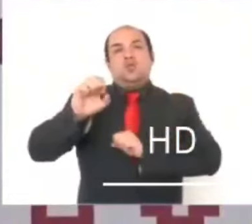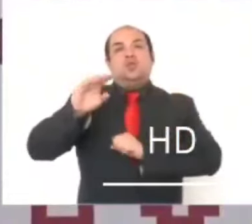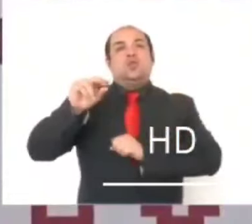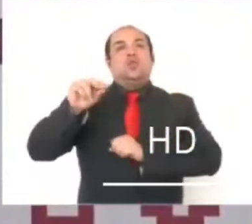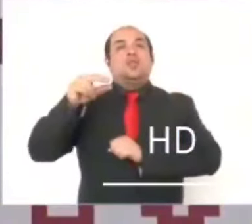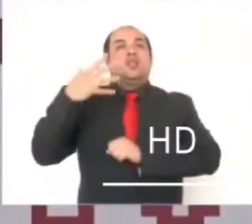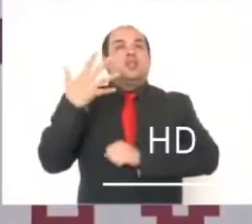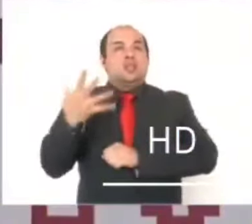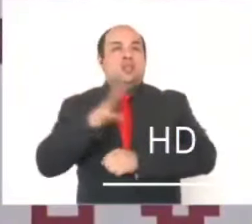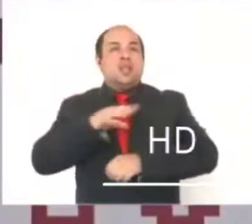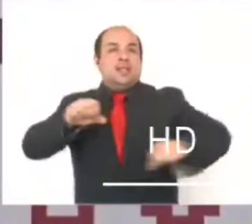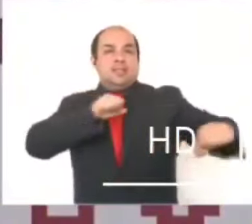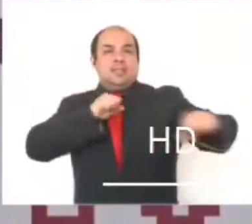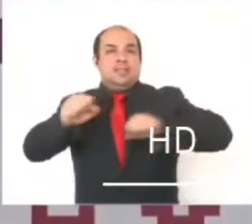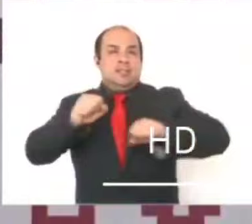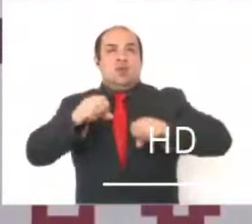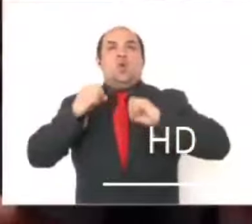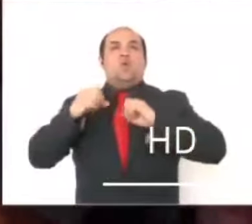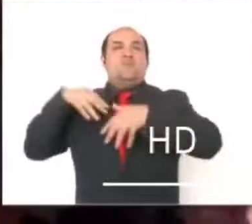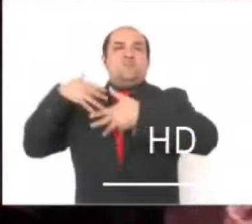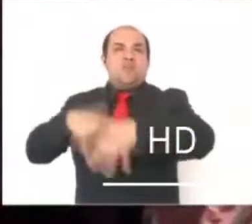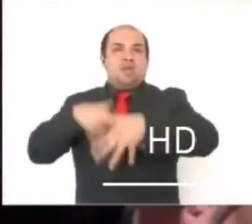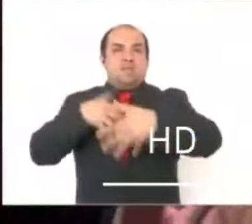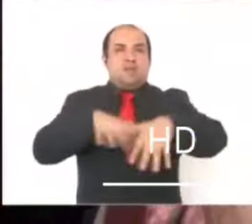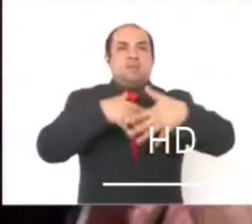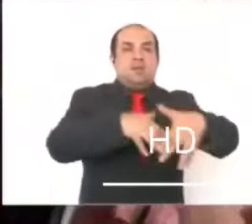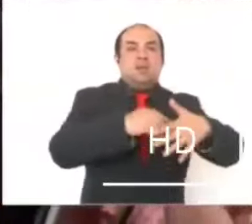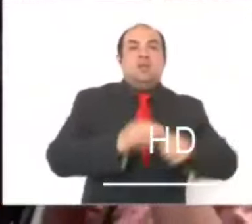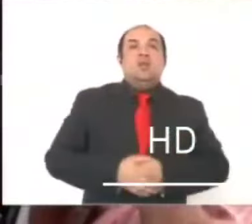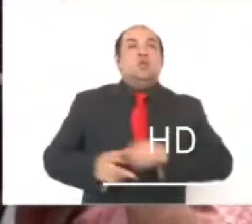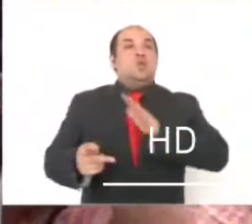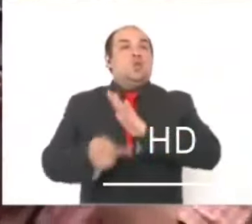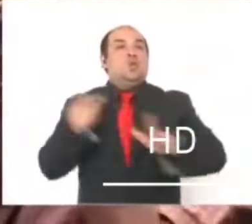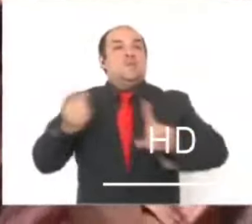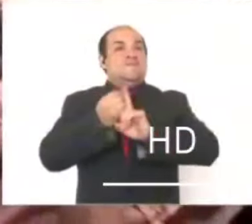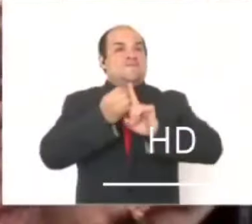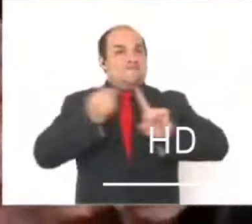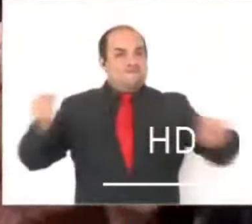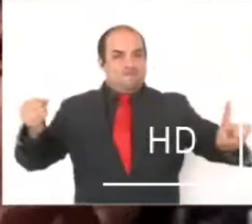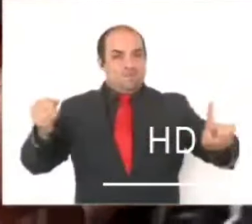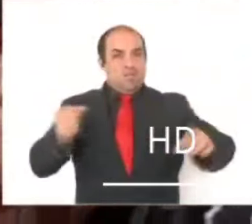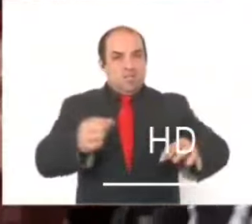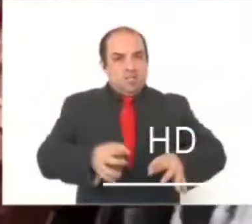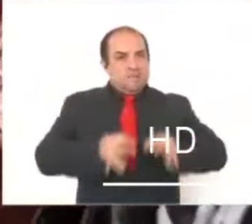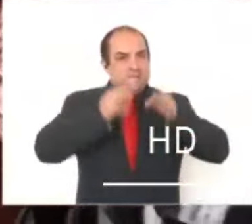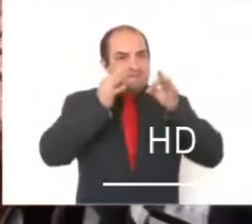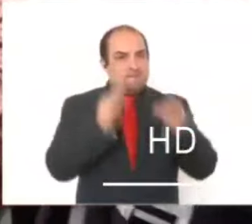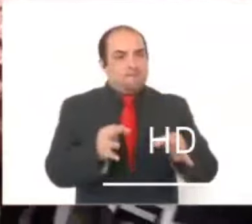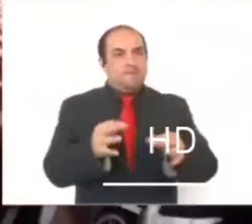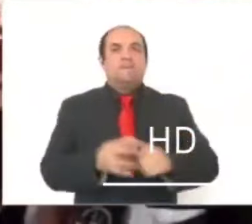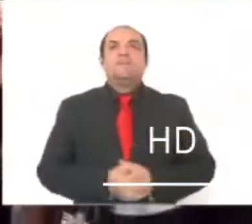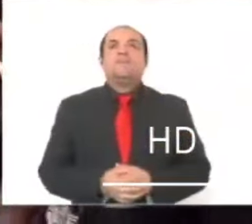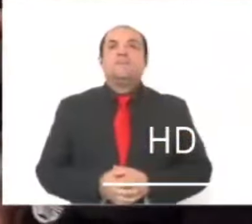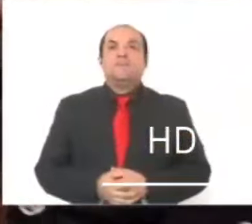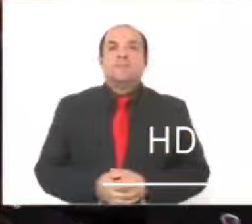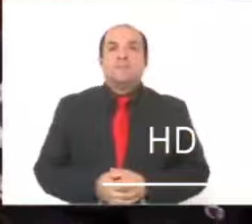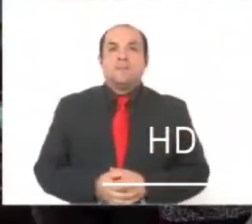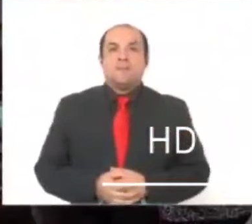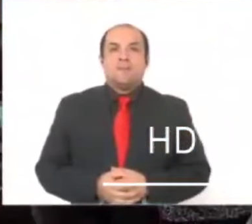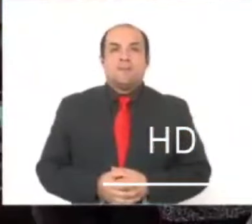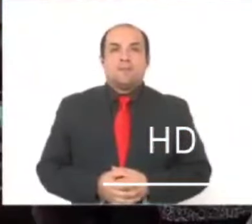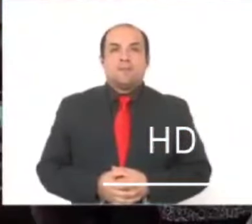movimientos sociales, urbanos, se volvieron a organizar de manera más consistente. Hay que